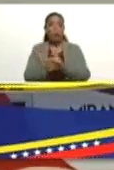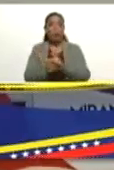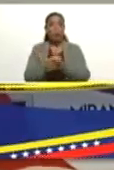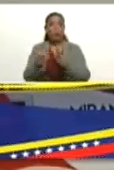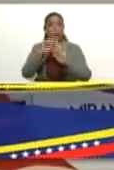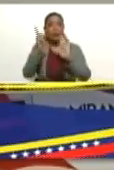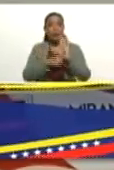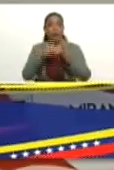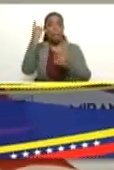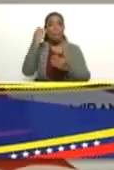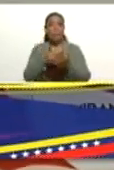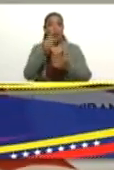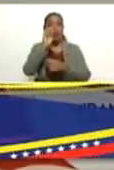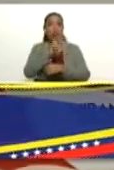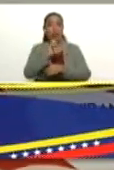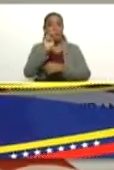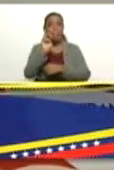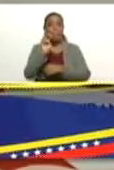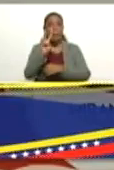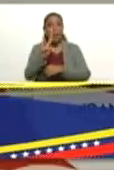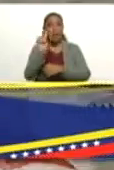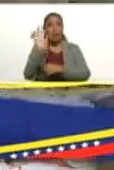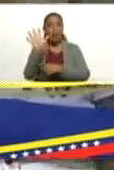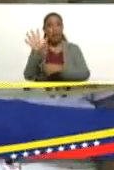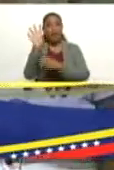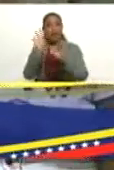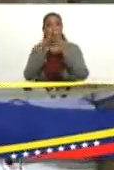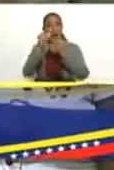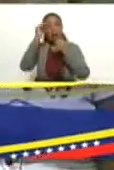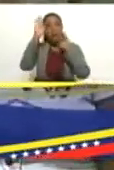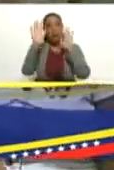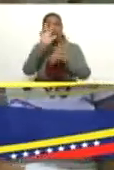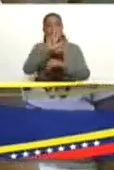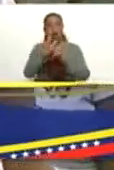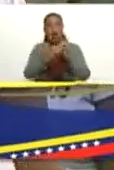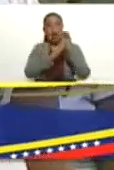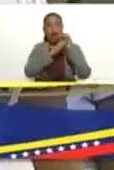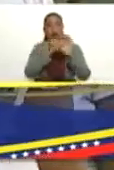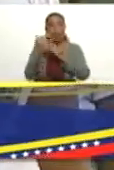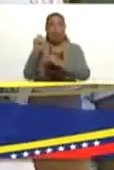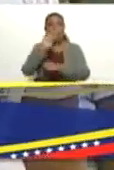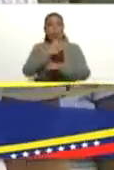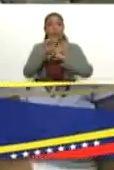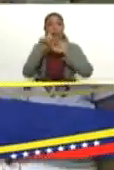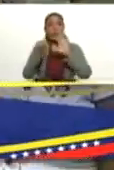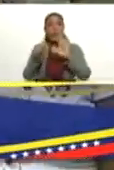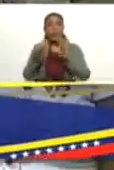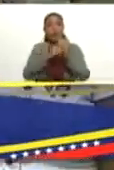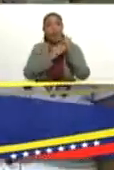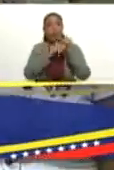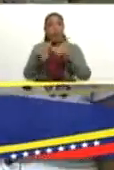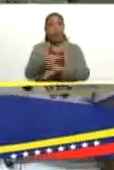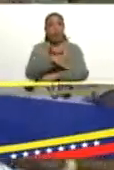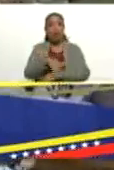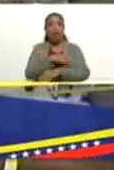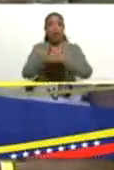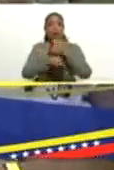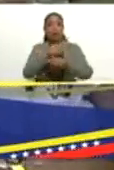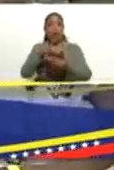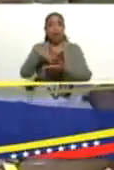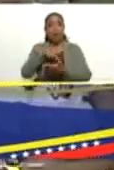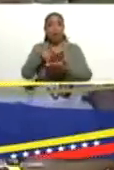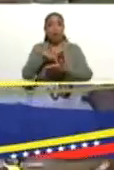de 1.225 familias, atendidas por 3 líderes de comunidad, 26 líderes de calle, que formamos parte